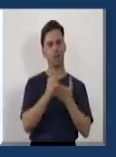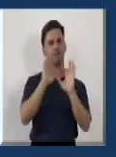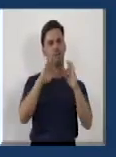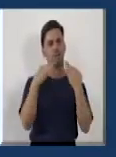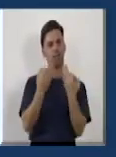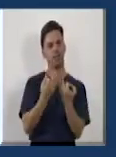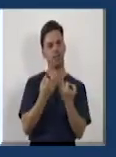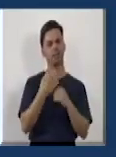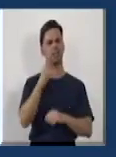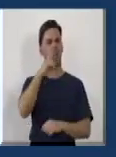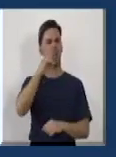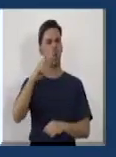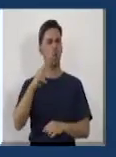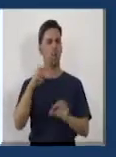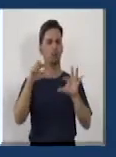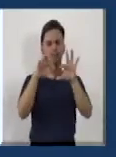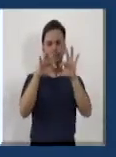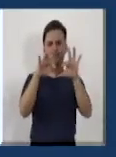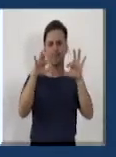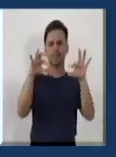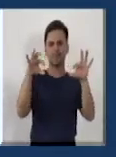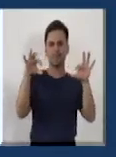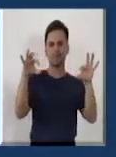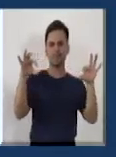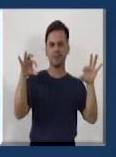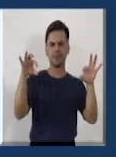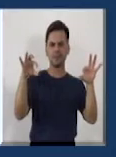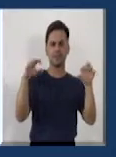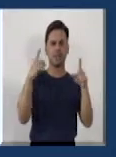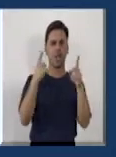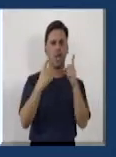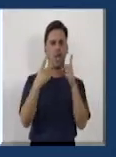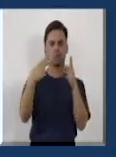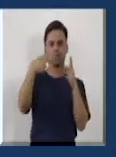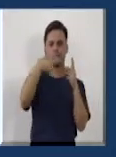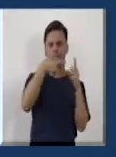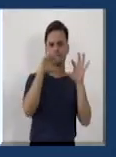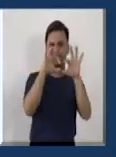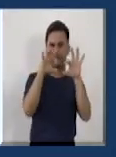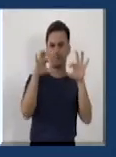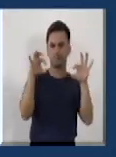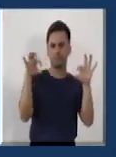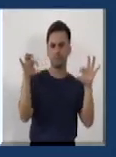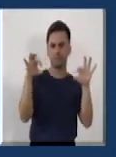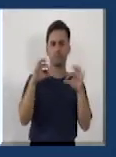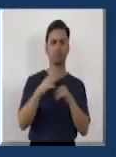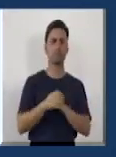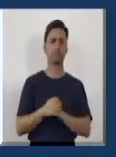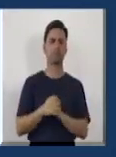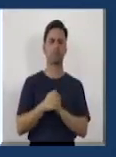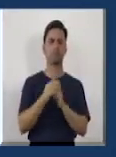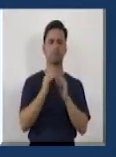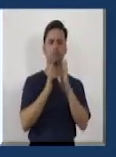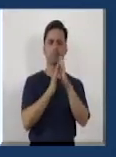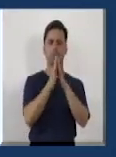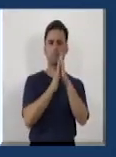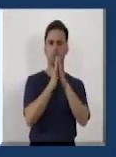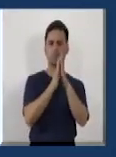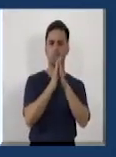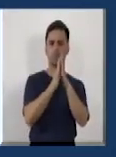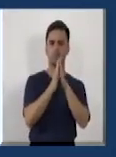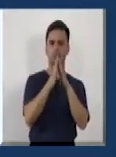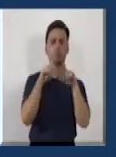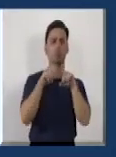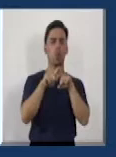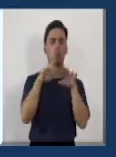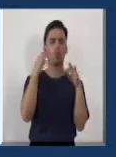buscar una placa que ya no sirva, que no la usemos, la picamos en 2 tiras, la frotamos con papel y